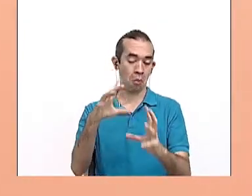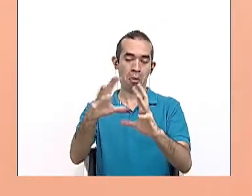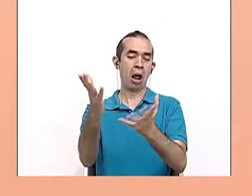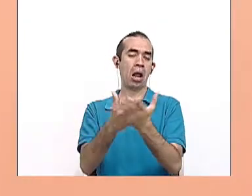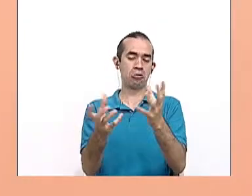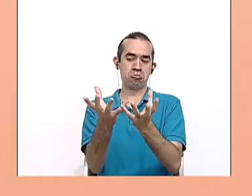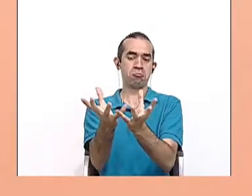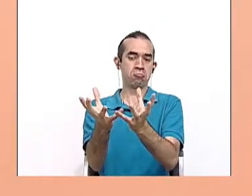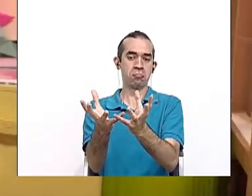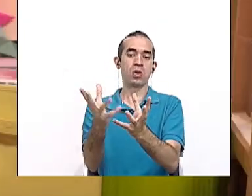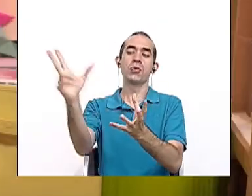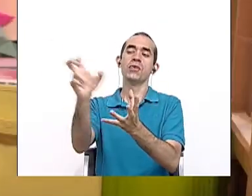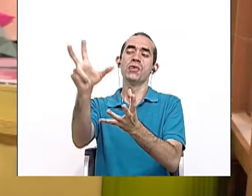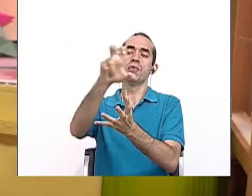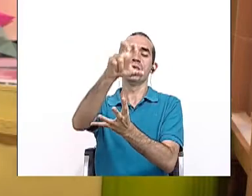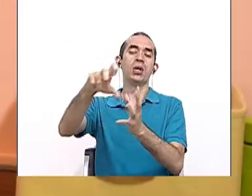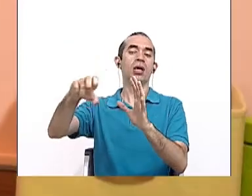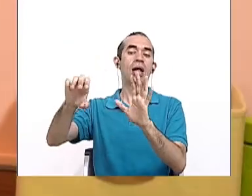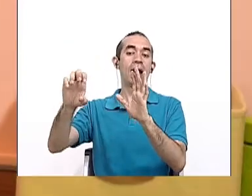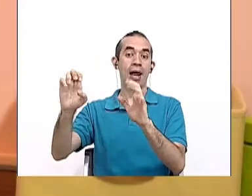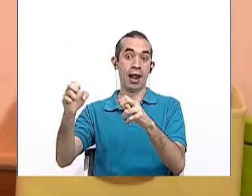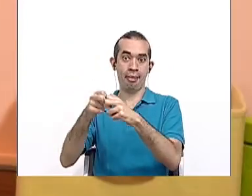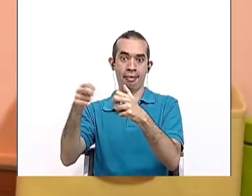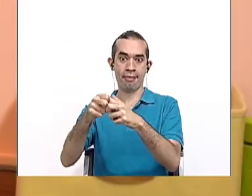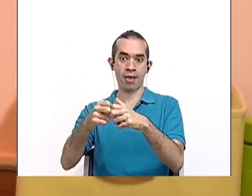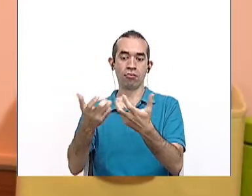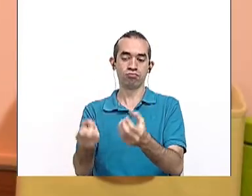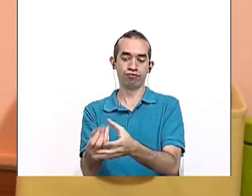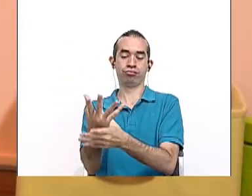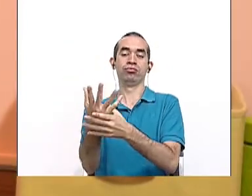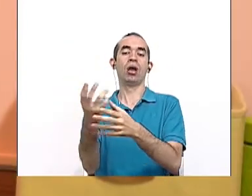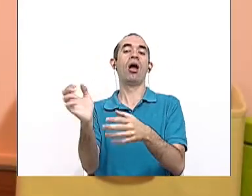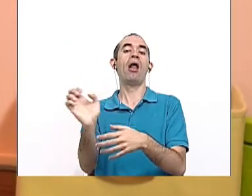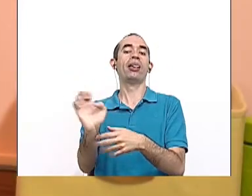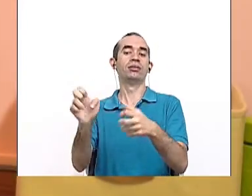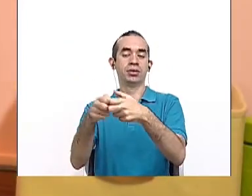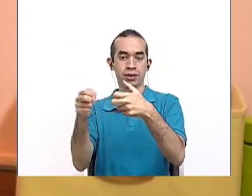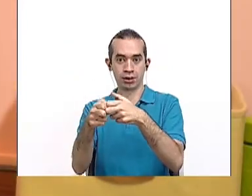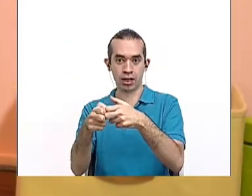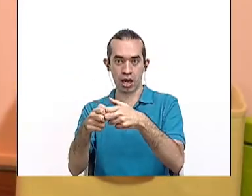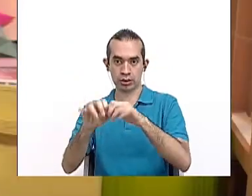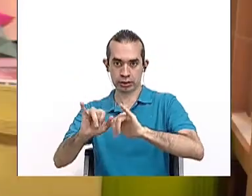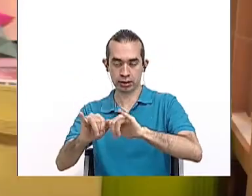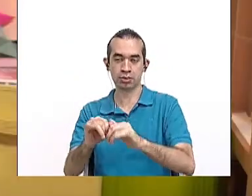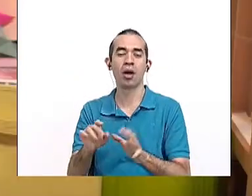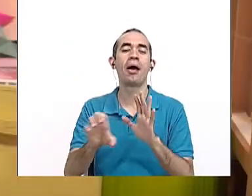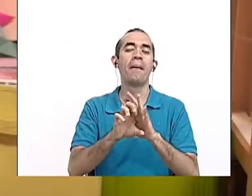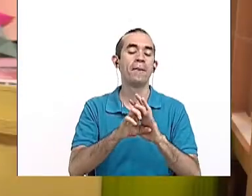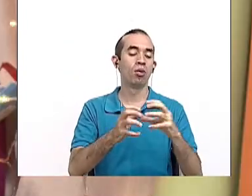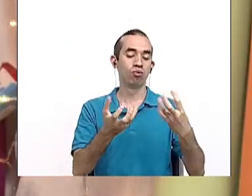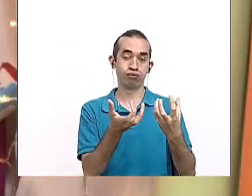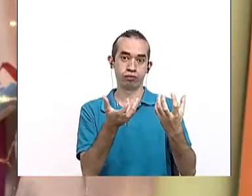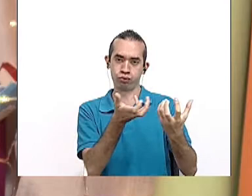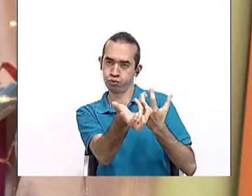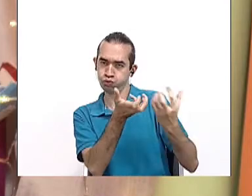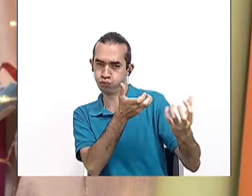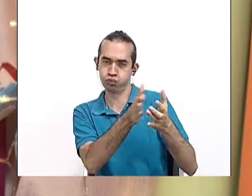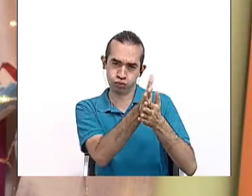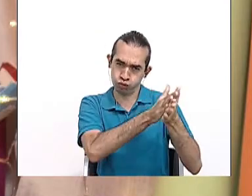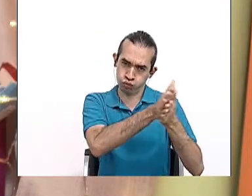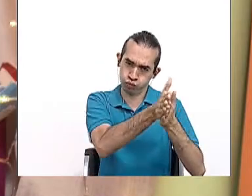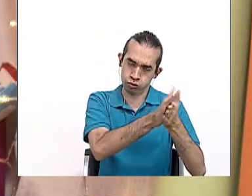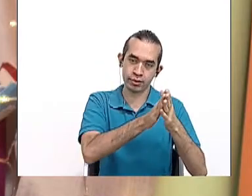produce electricidad estática. Dicha acumulación puede generarse si dos materiales se frotan entre sí, ya que los electrones pasan de